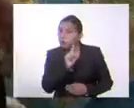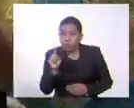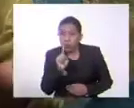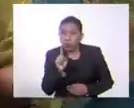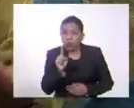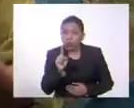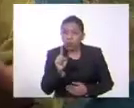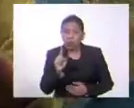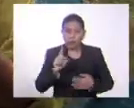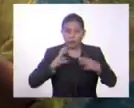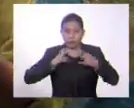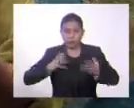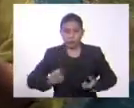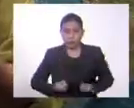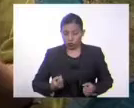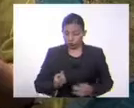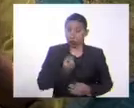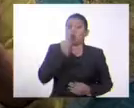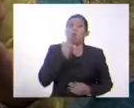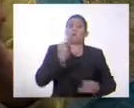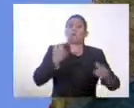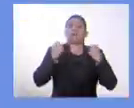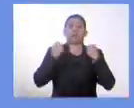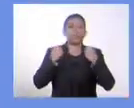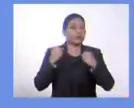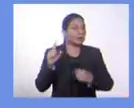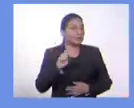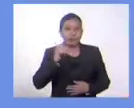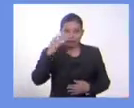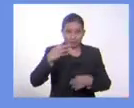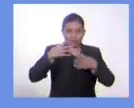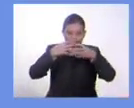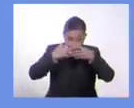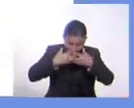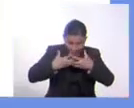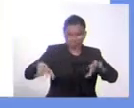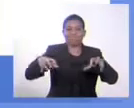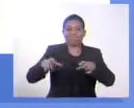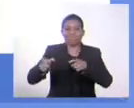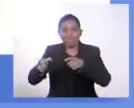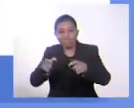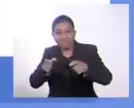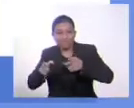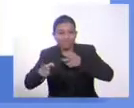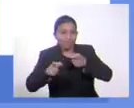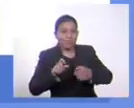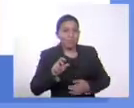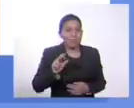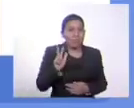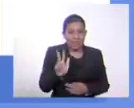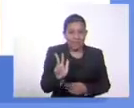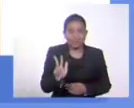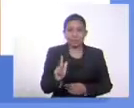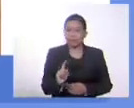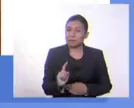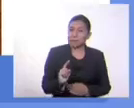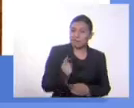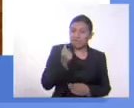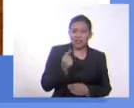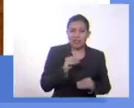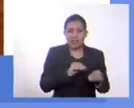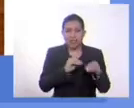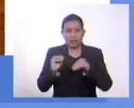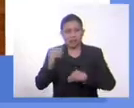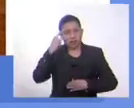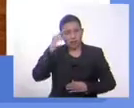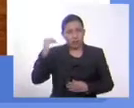que esta formulación, la primera vez que tuvo una aplicación política directa fue con la Constitución de Estados Unidos. Constitución